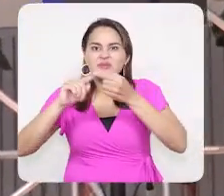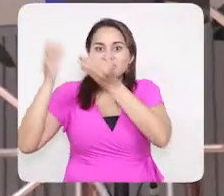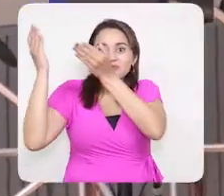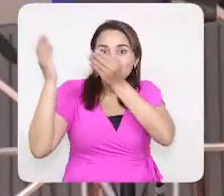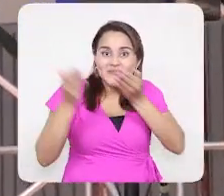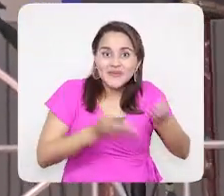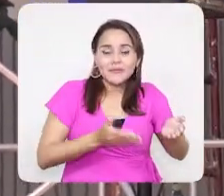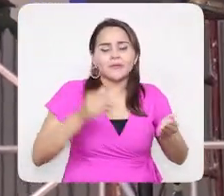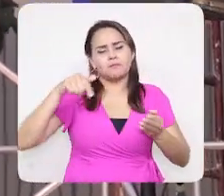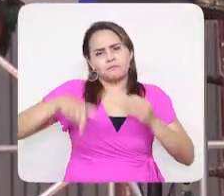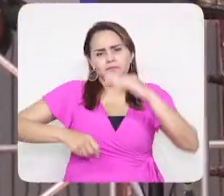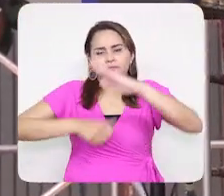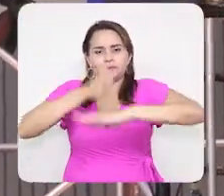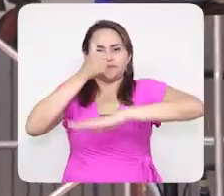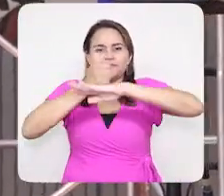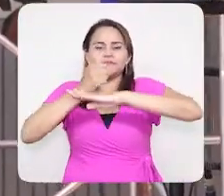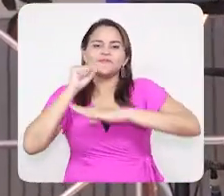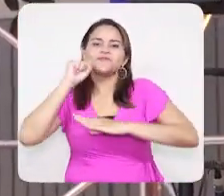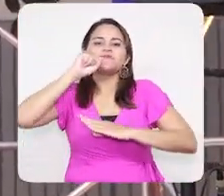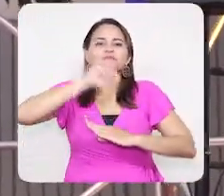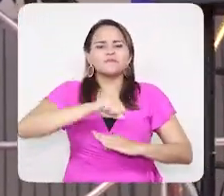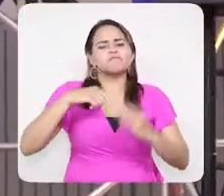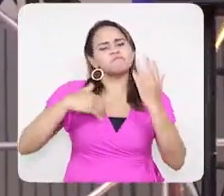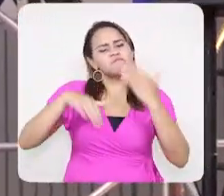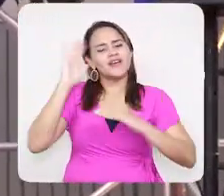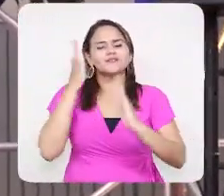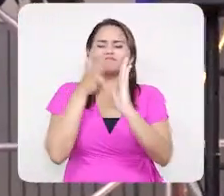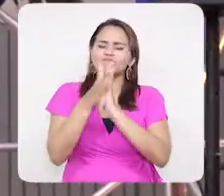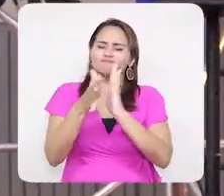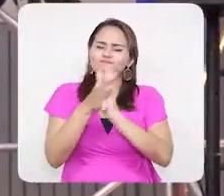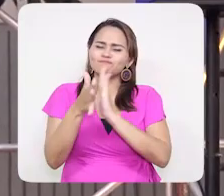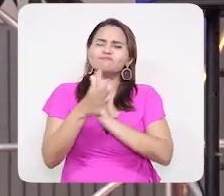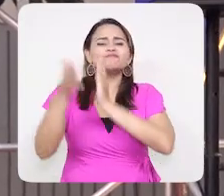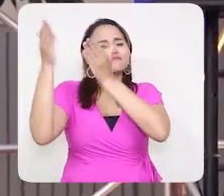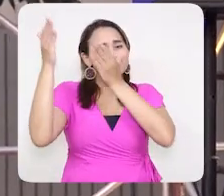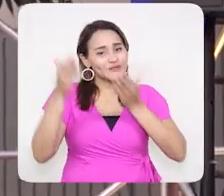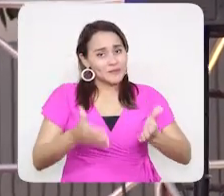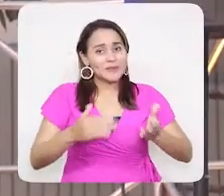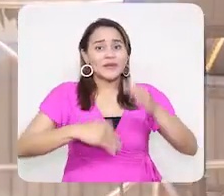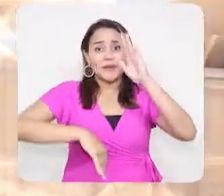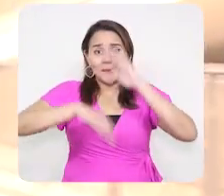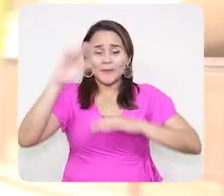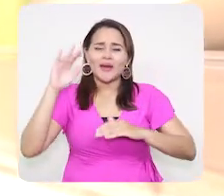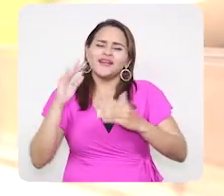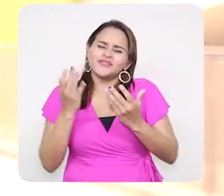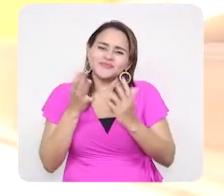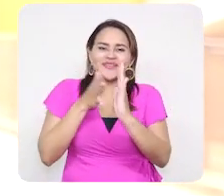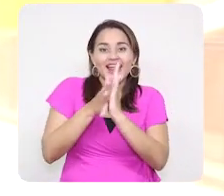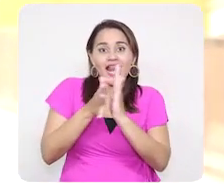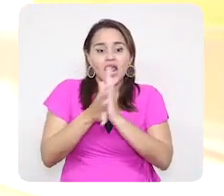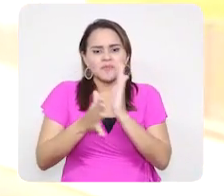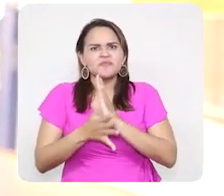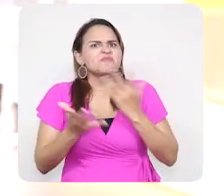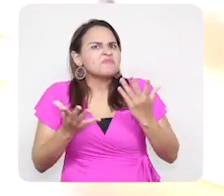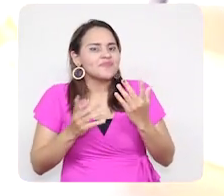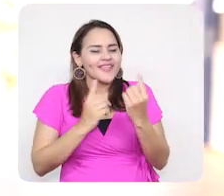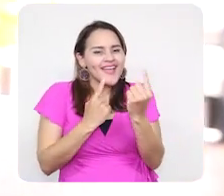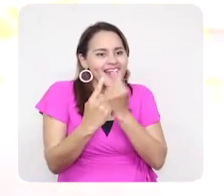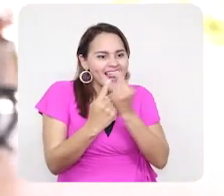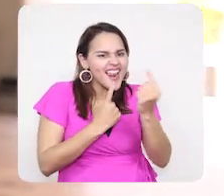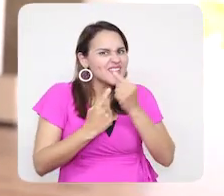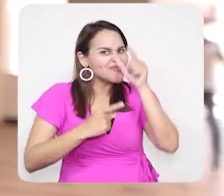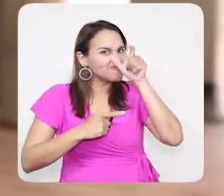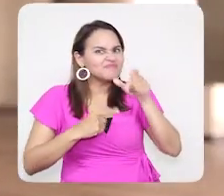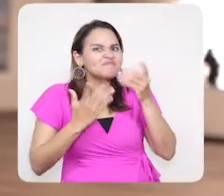En un hecho sin precedentes, el doctor Pablo Vera Salazar, rector de la Universidad del Magdalena, propició un ameno diálogo entre uno de los cuatro